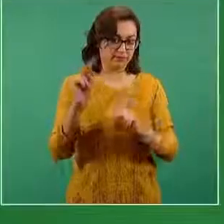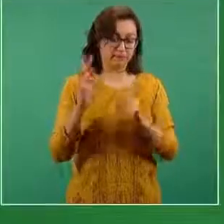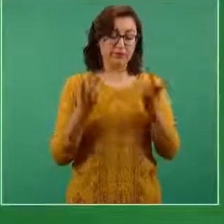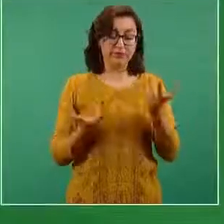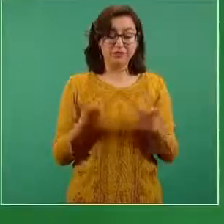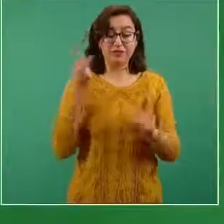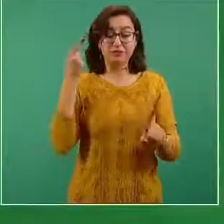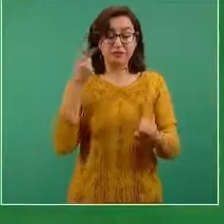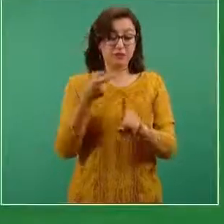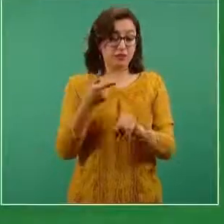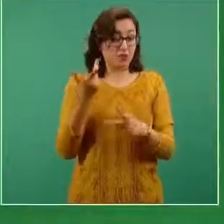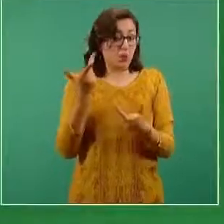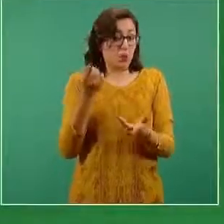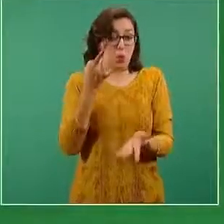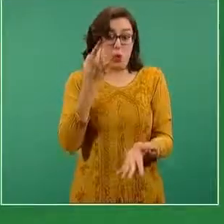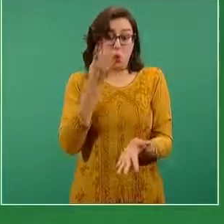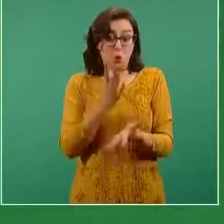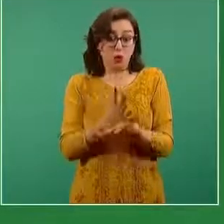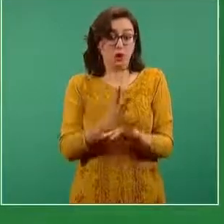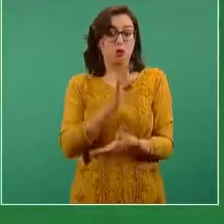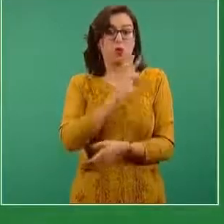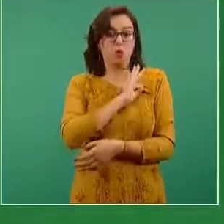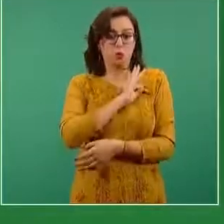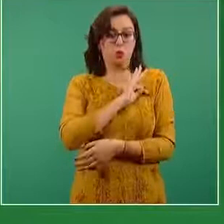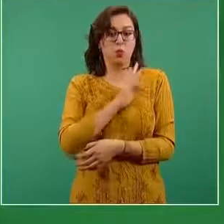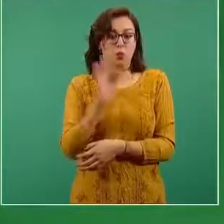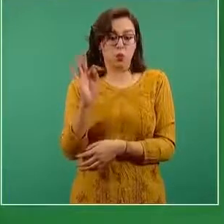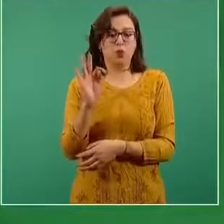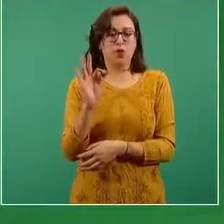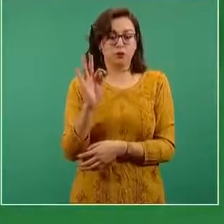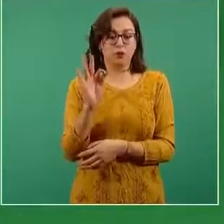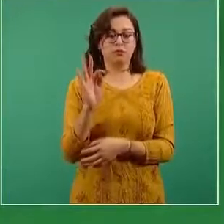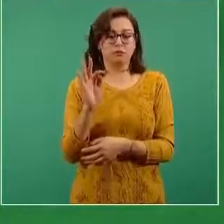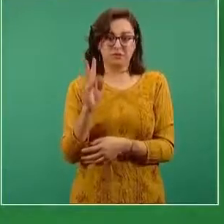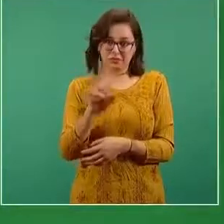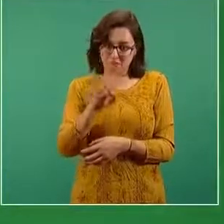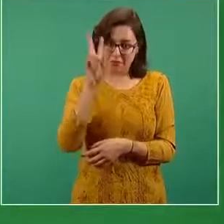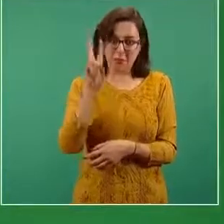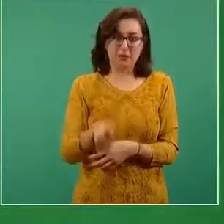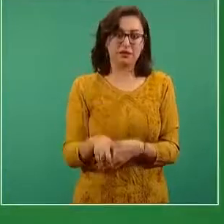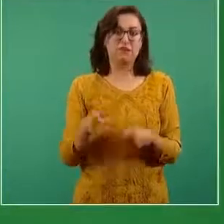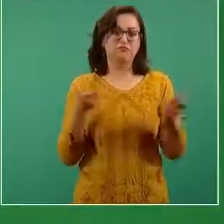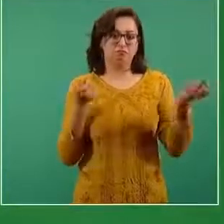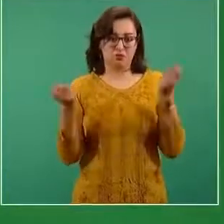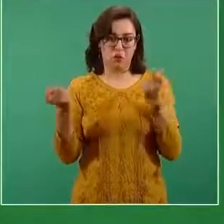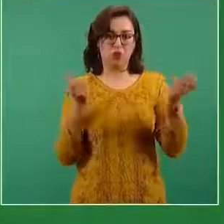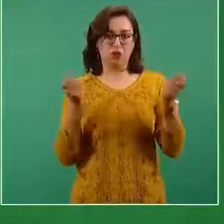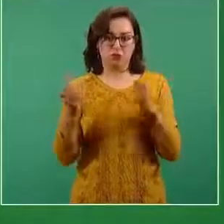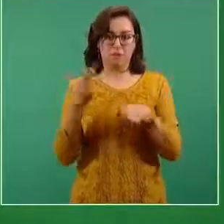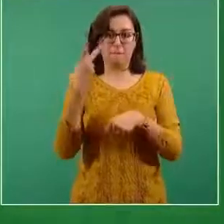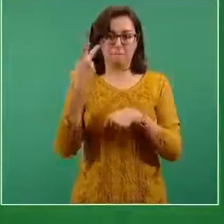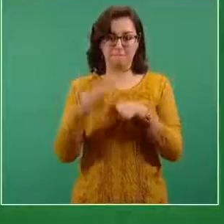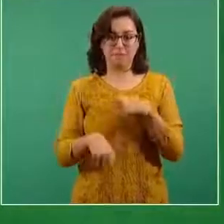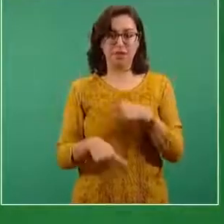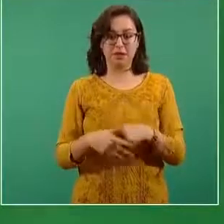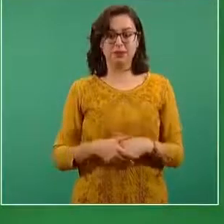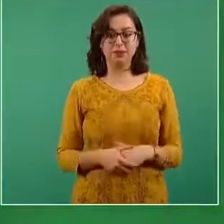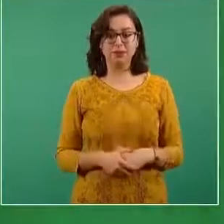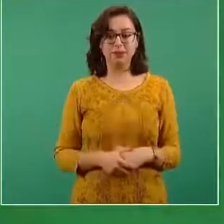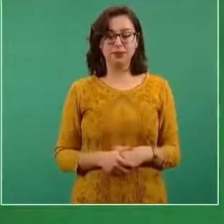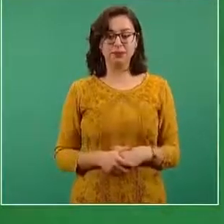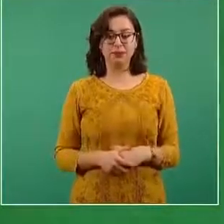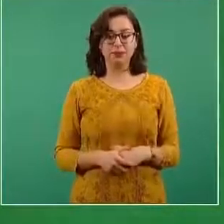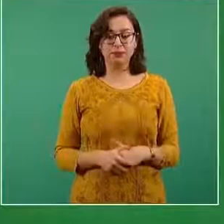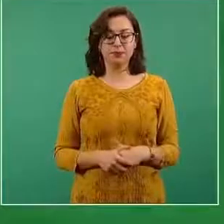única manera como podemos realmente llegar a un control final de los riesgos y pues probablemente de la epidemia,